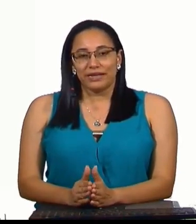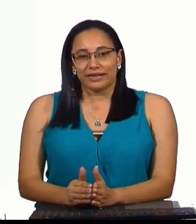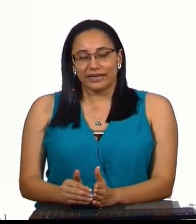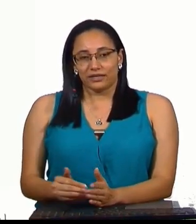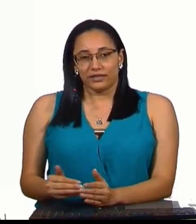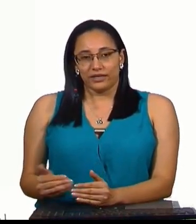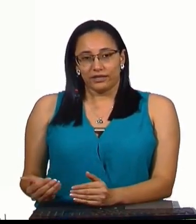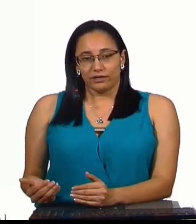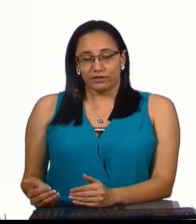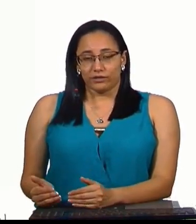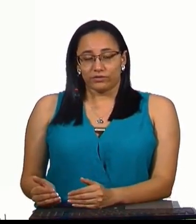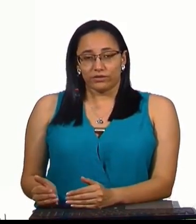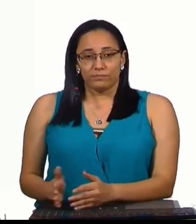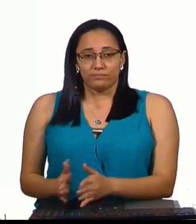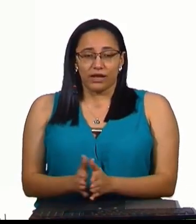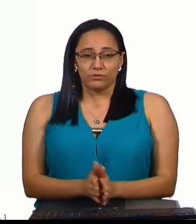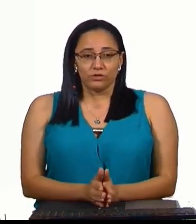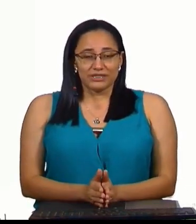mensajes